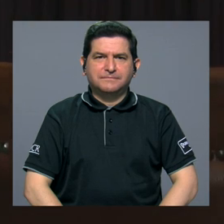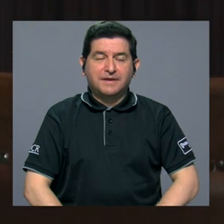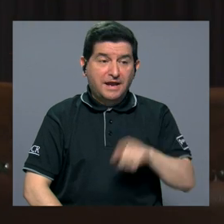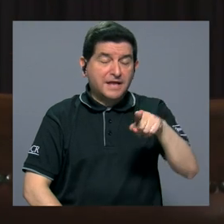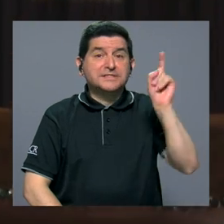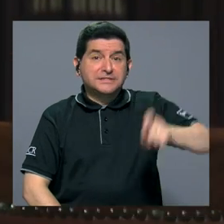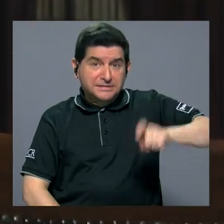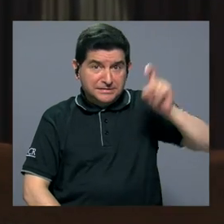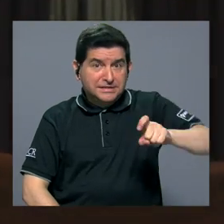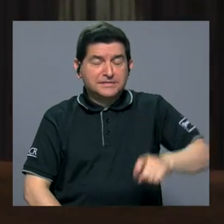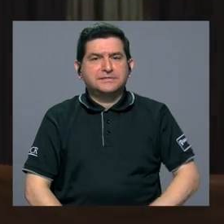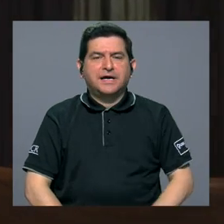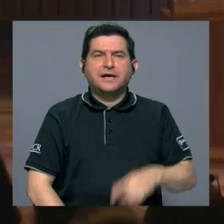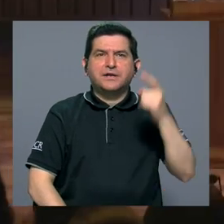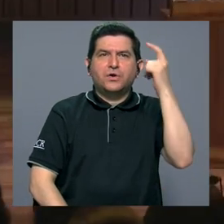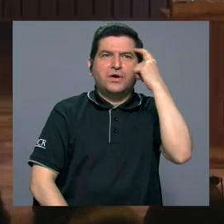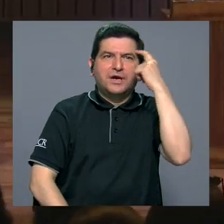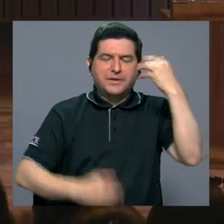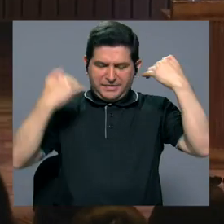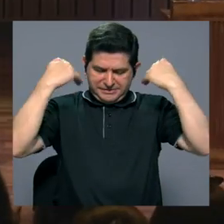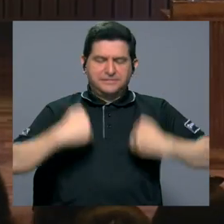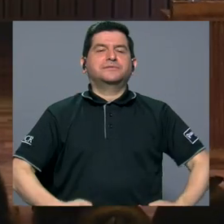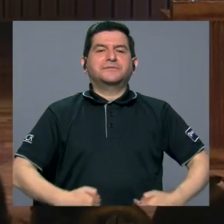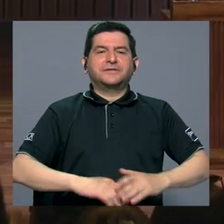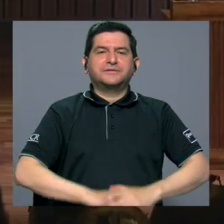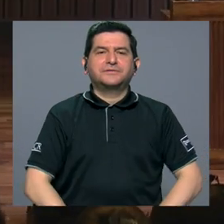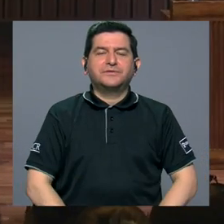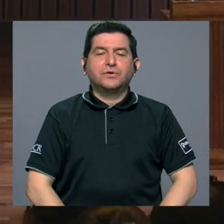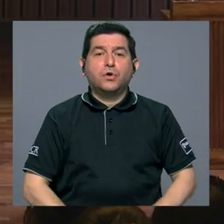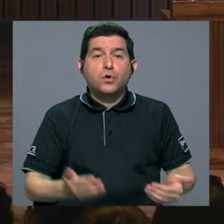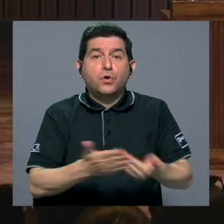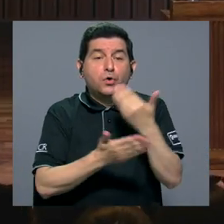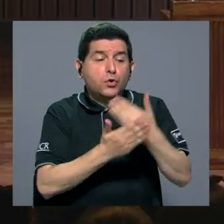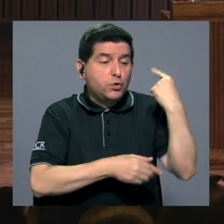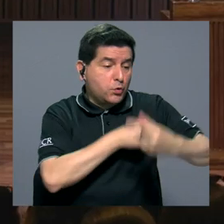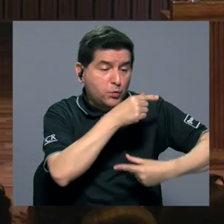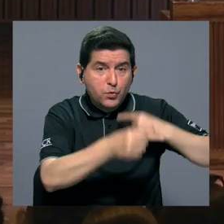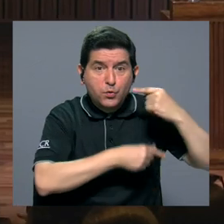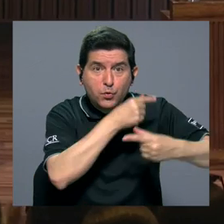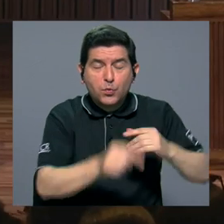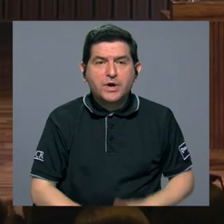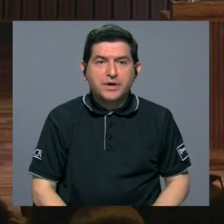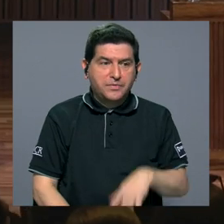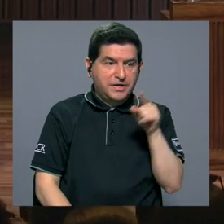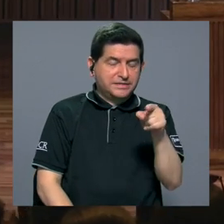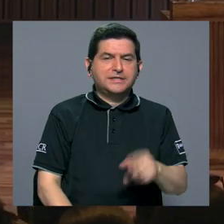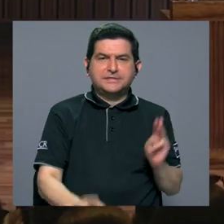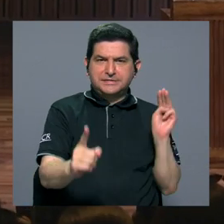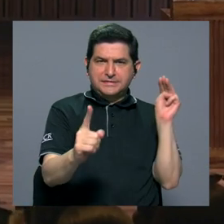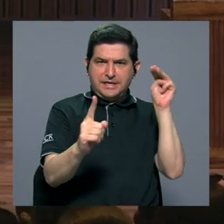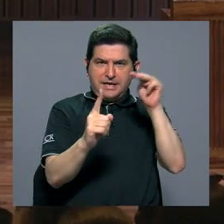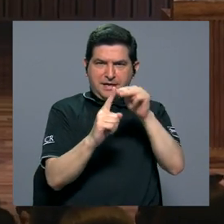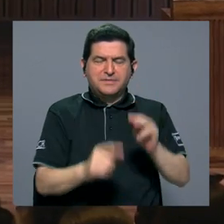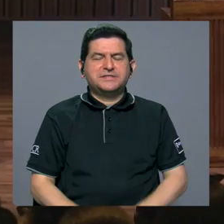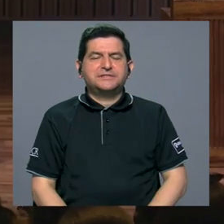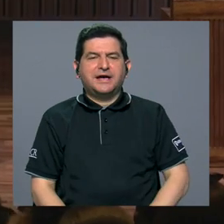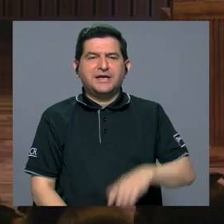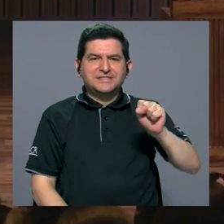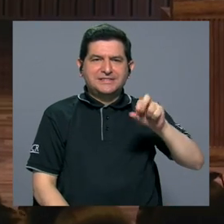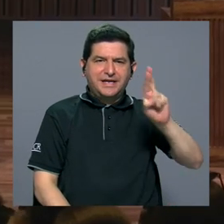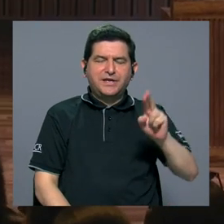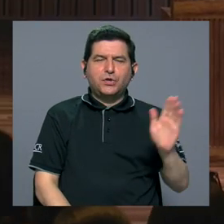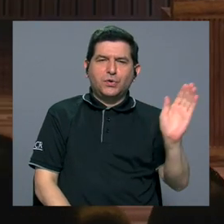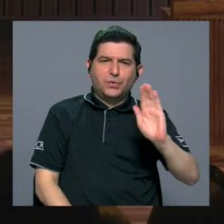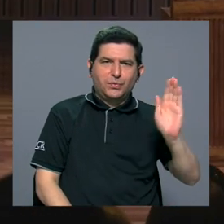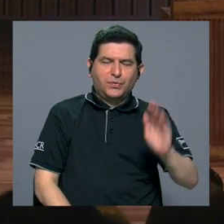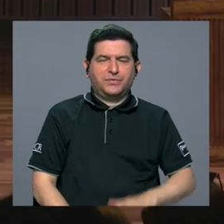que es esencial para el pensamiento humano. Para las nuevas generaciones, este fue el mensaje con el que Ramírez